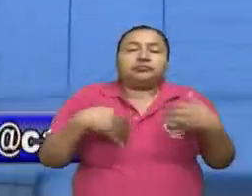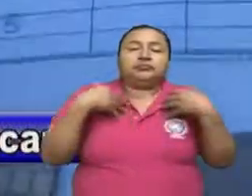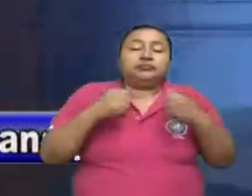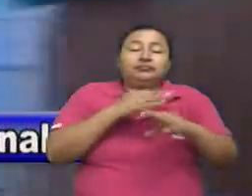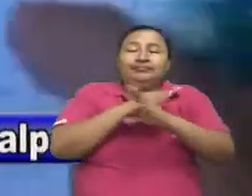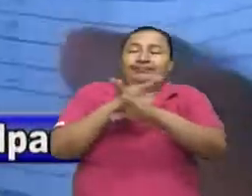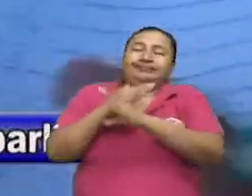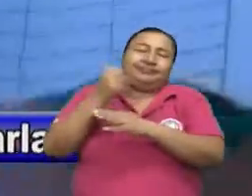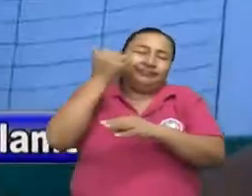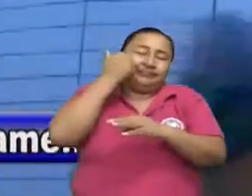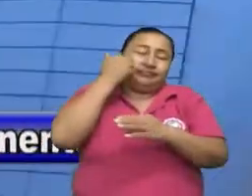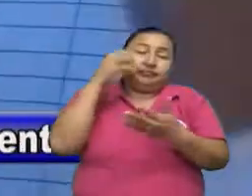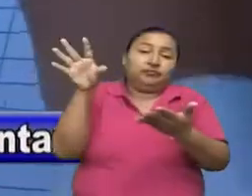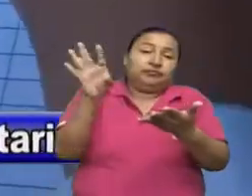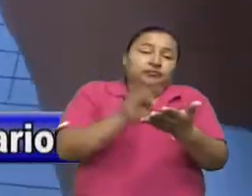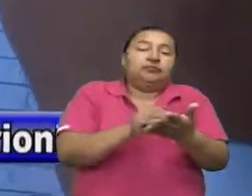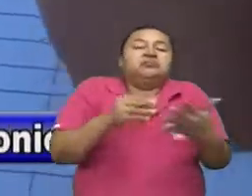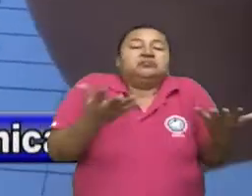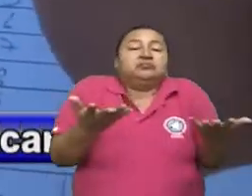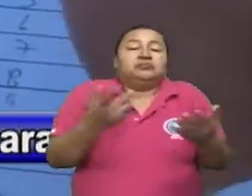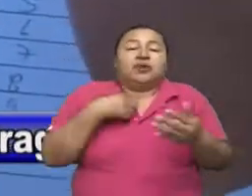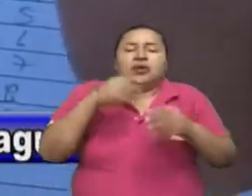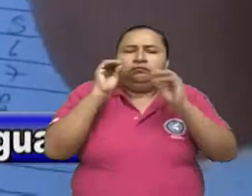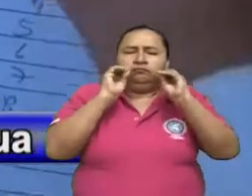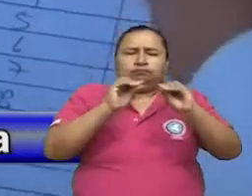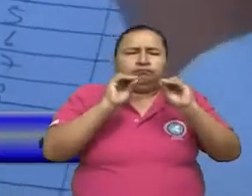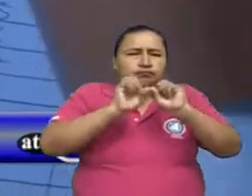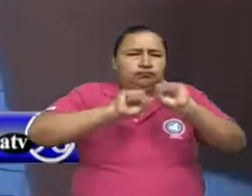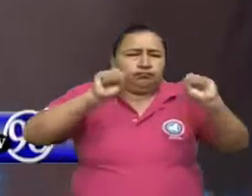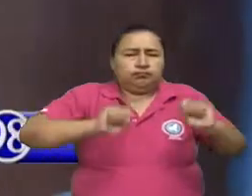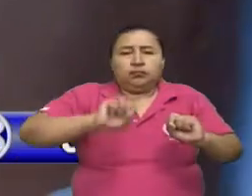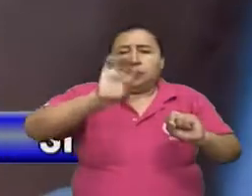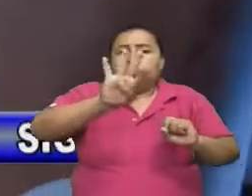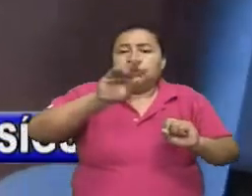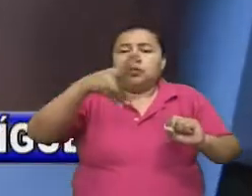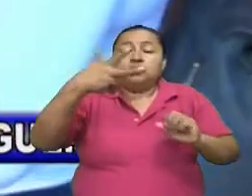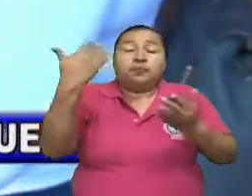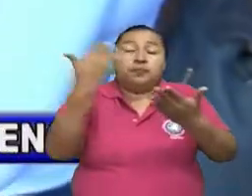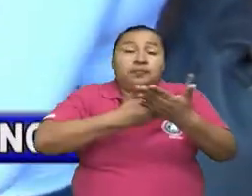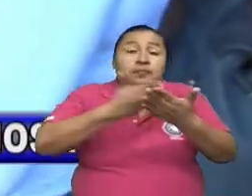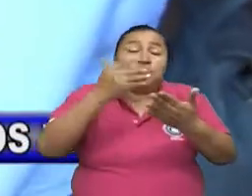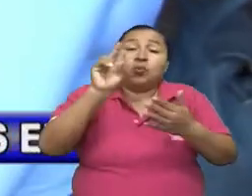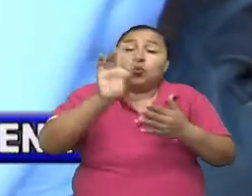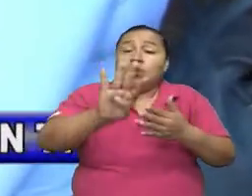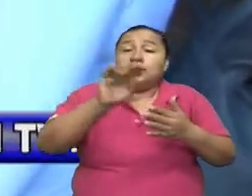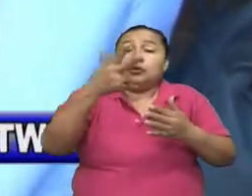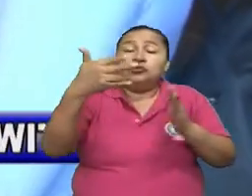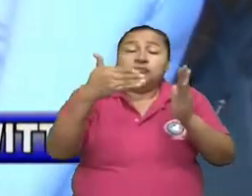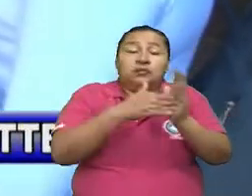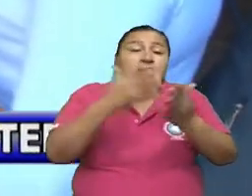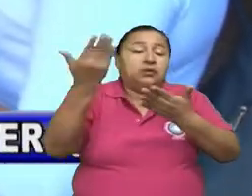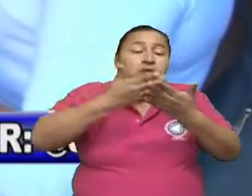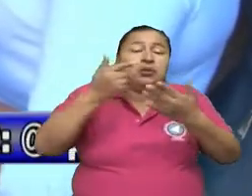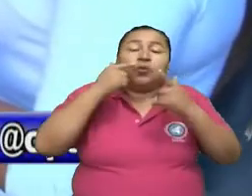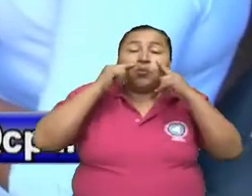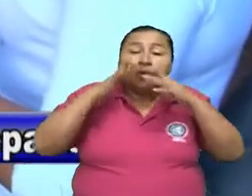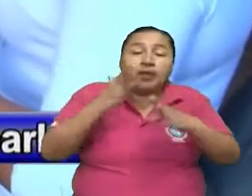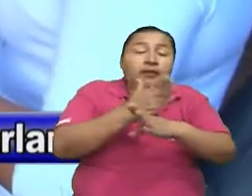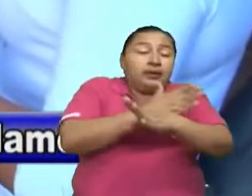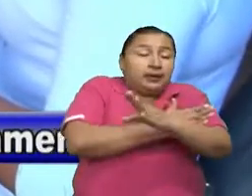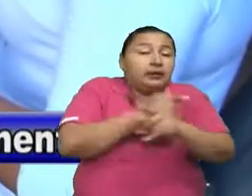las enfermedades endémicas han sido la capacitación de 48.000 estudiantes en medidas preventivas contra